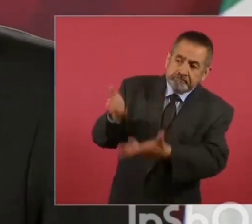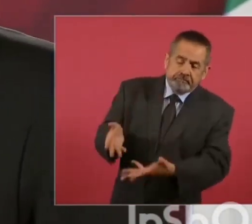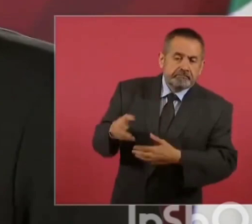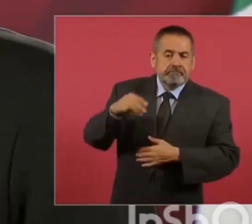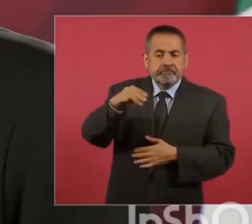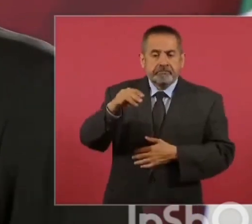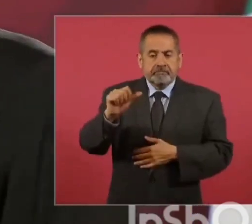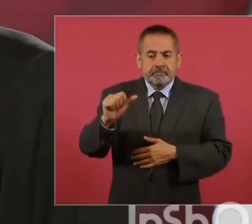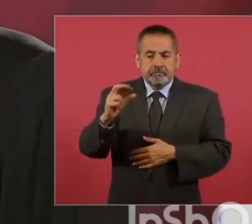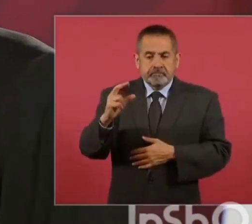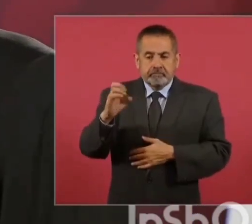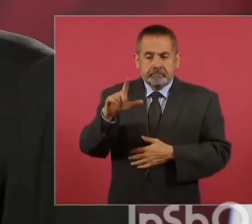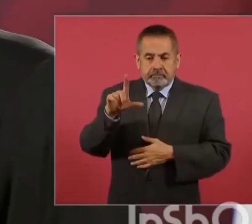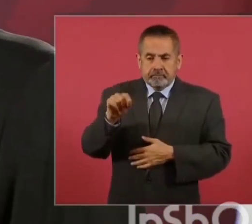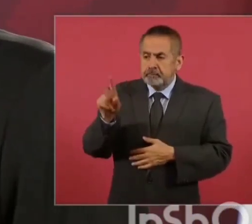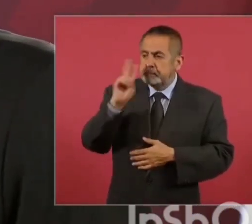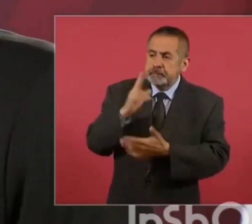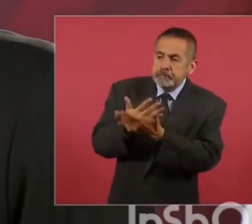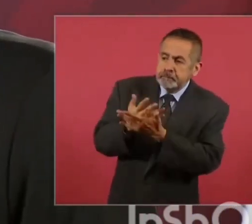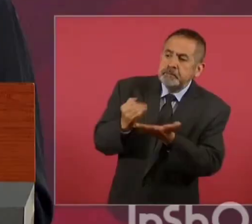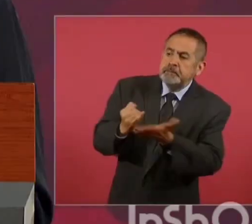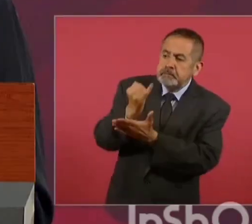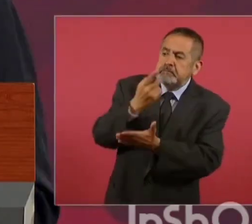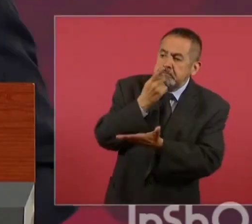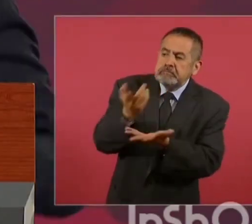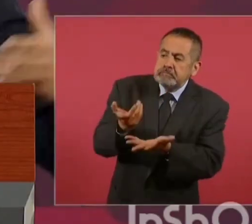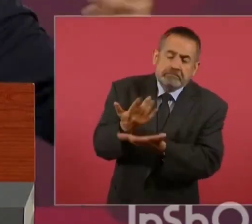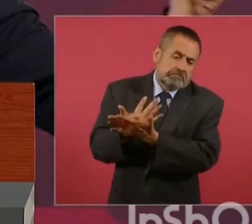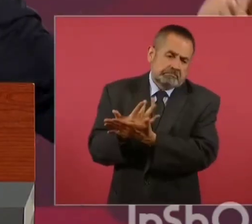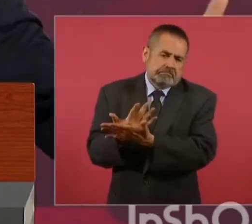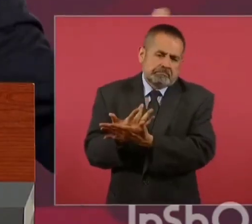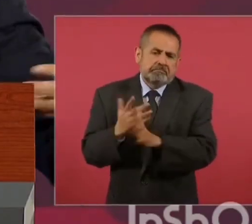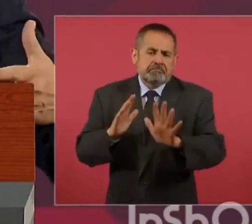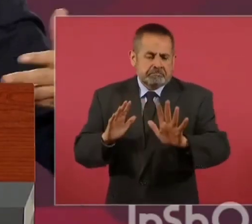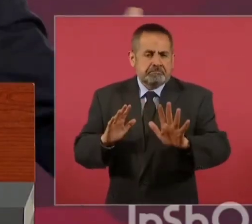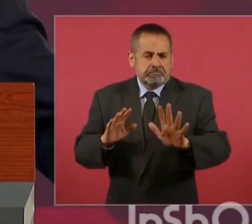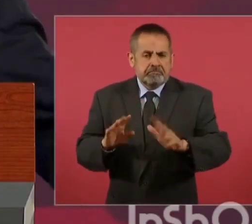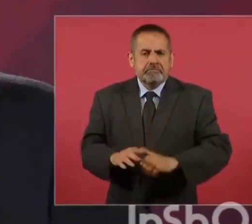Marcelo Ebrard, que